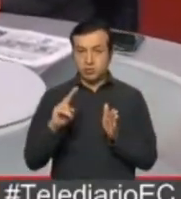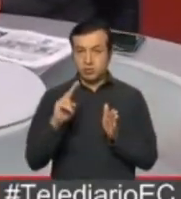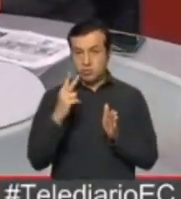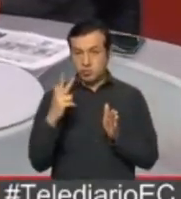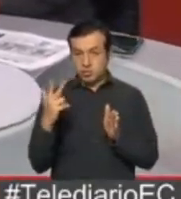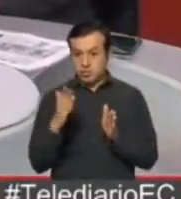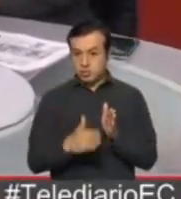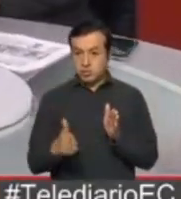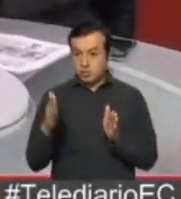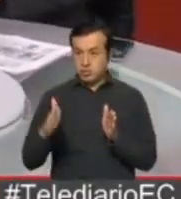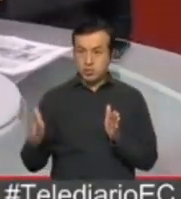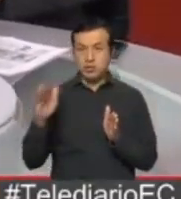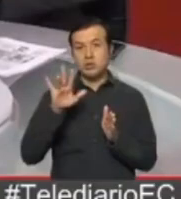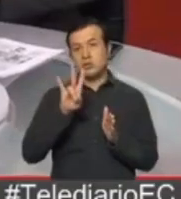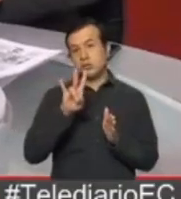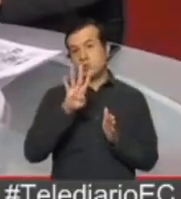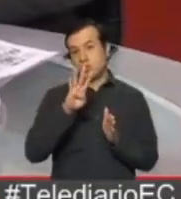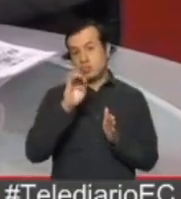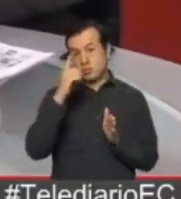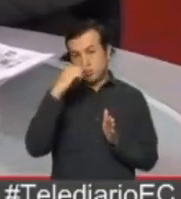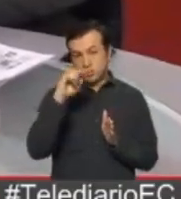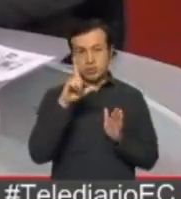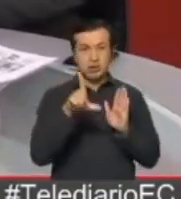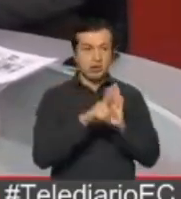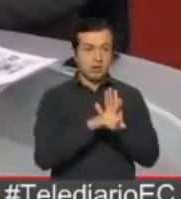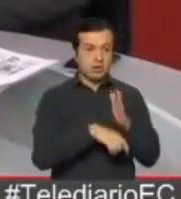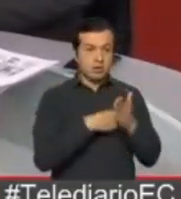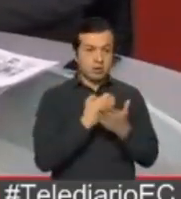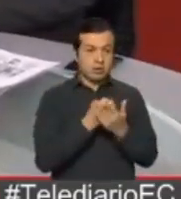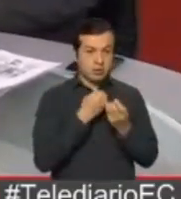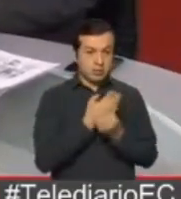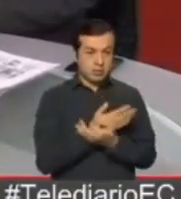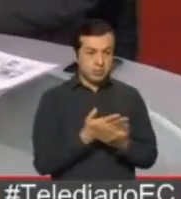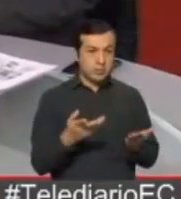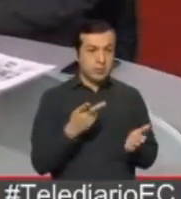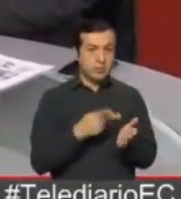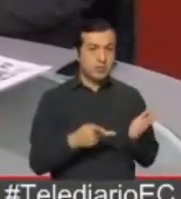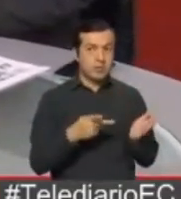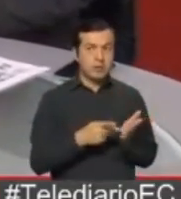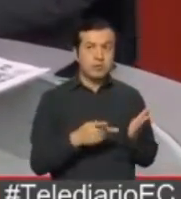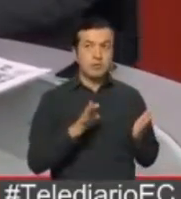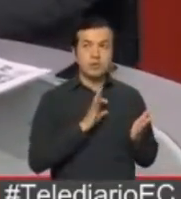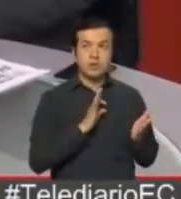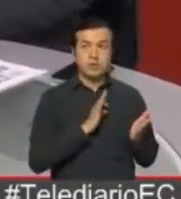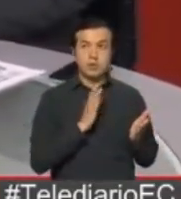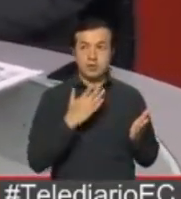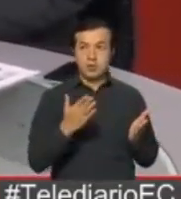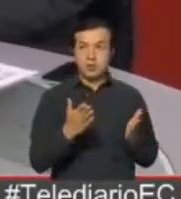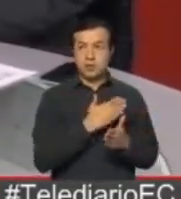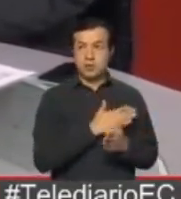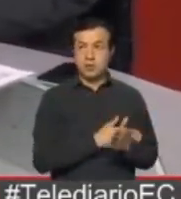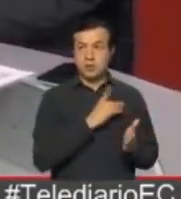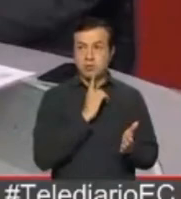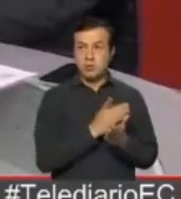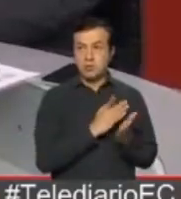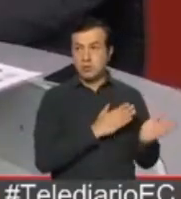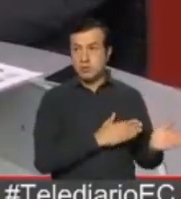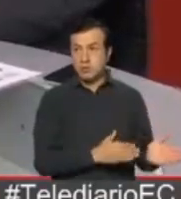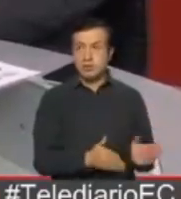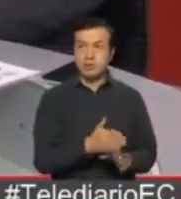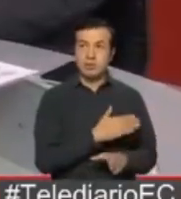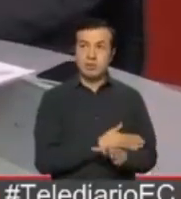eso es en la parte jurídica y económica digamos qué pasa con la parte técnica hubo ya estudios de prefactibilidad